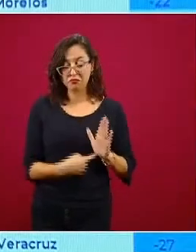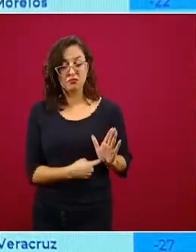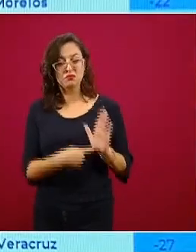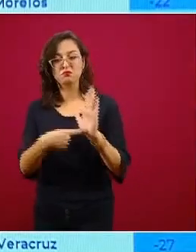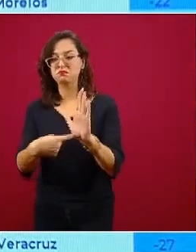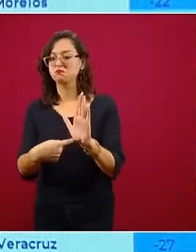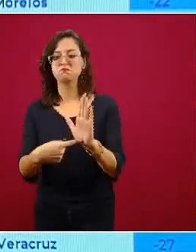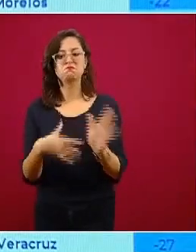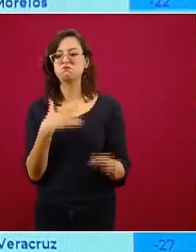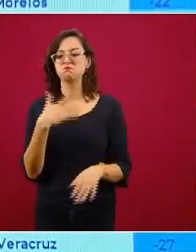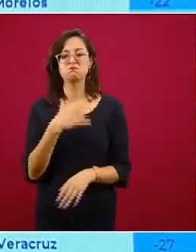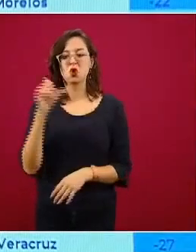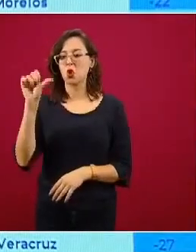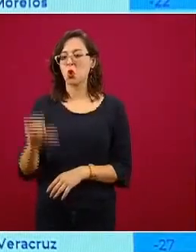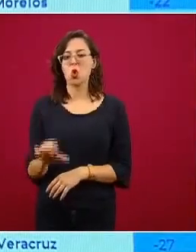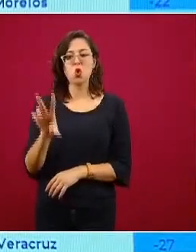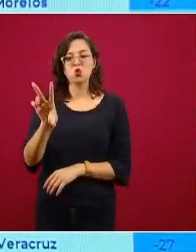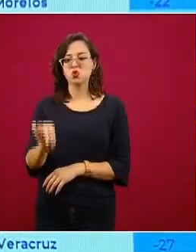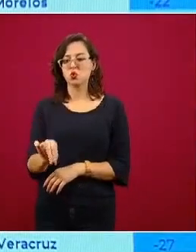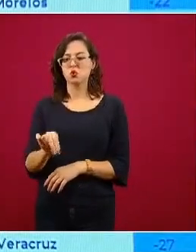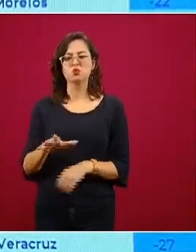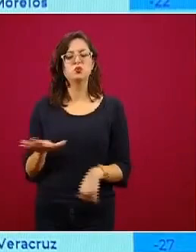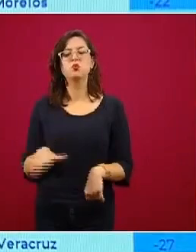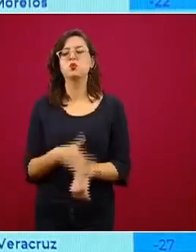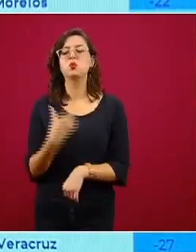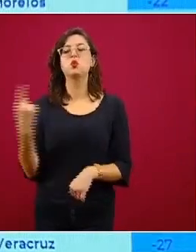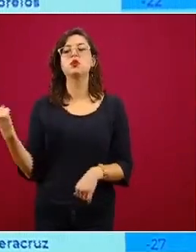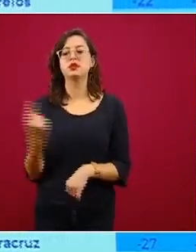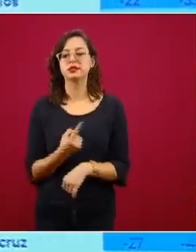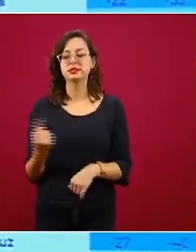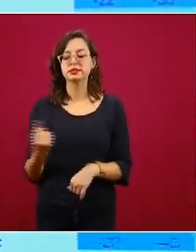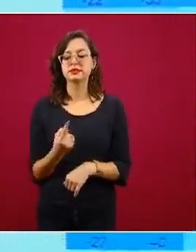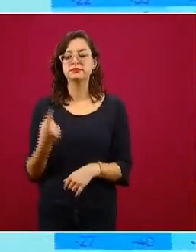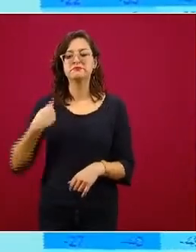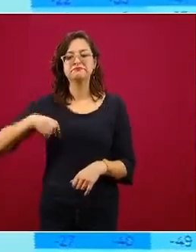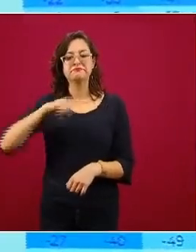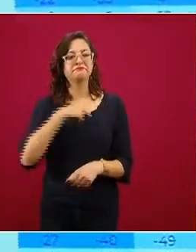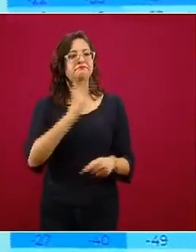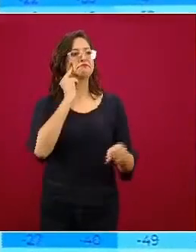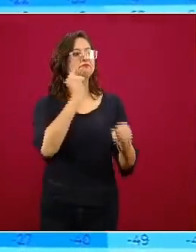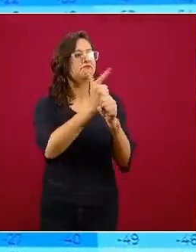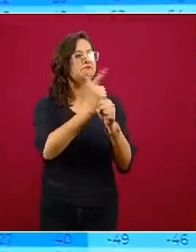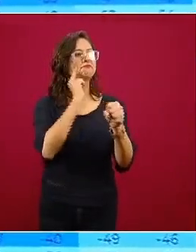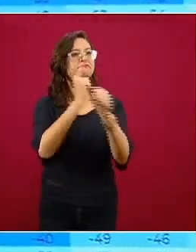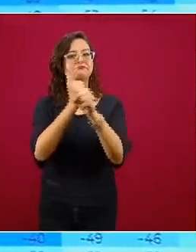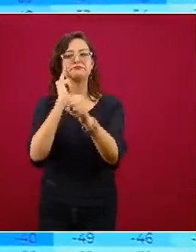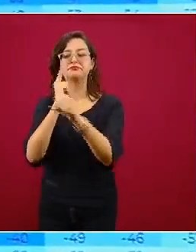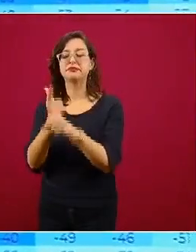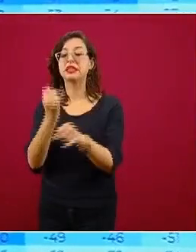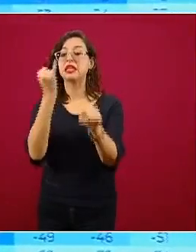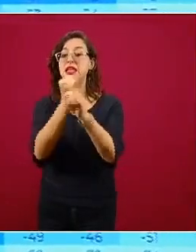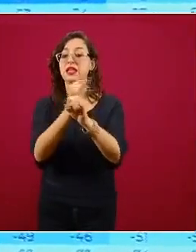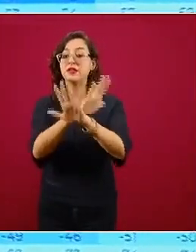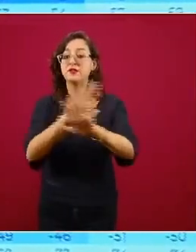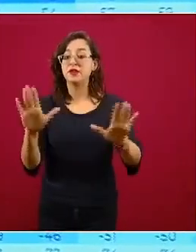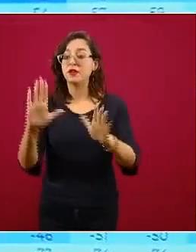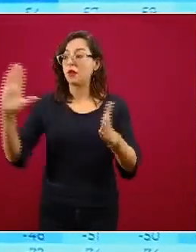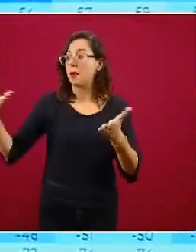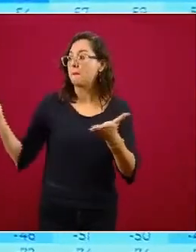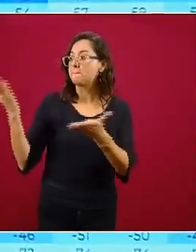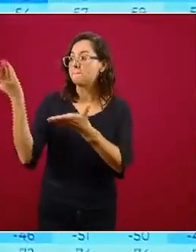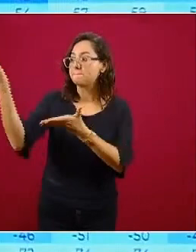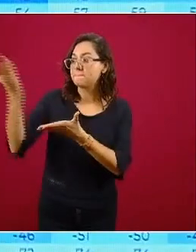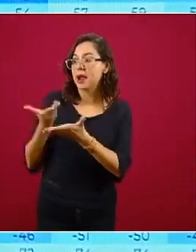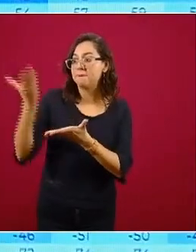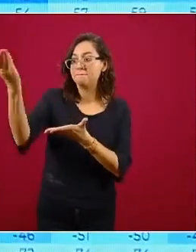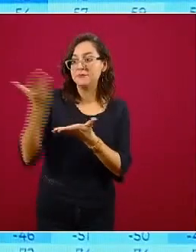Decidimos hoy no presentar el semáforo. ¿Por qué razón? Porque identificamos que la información que se